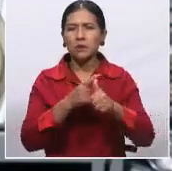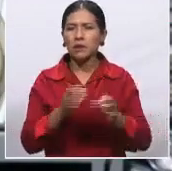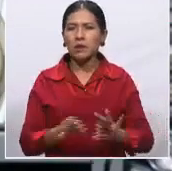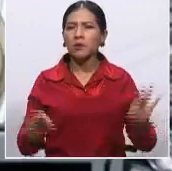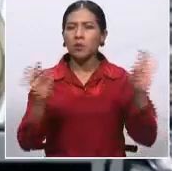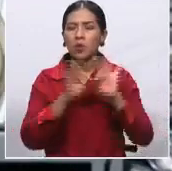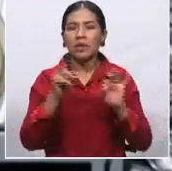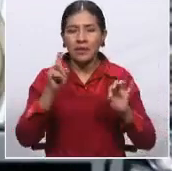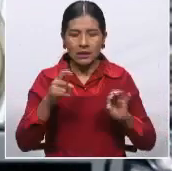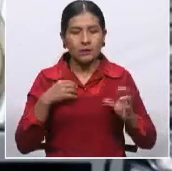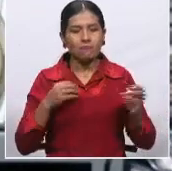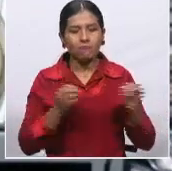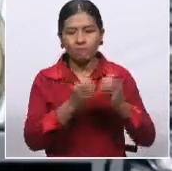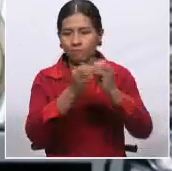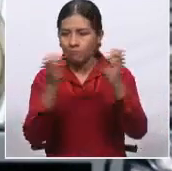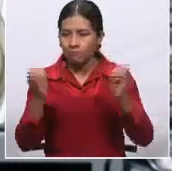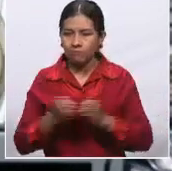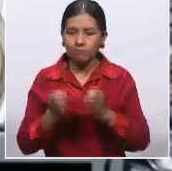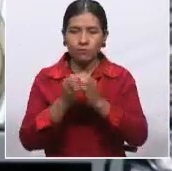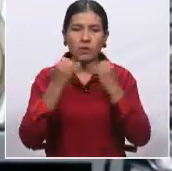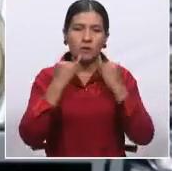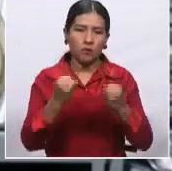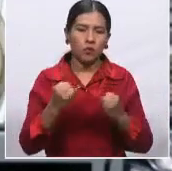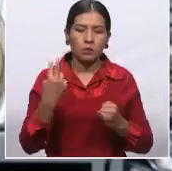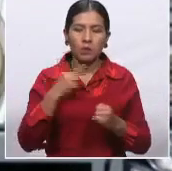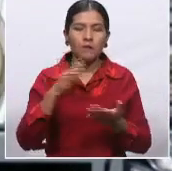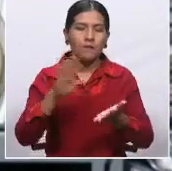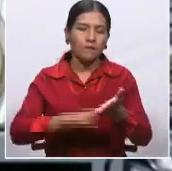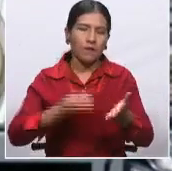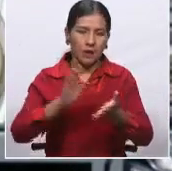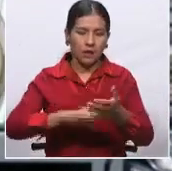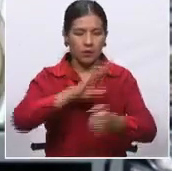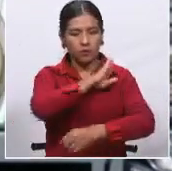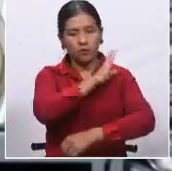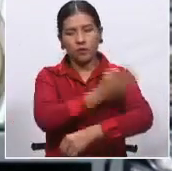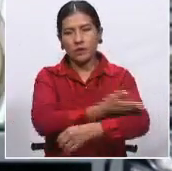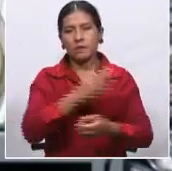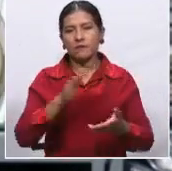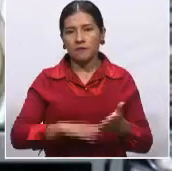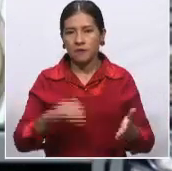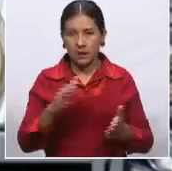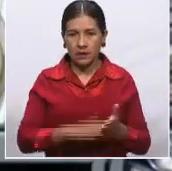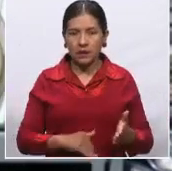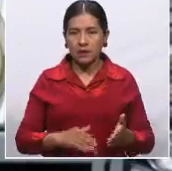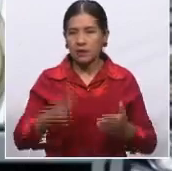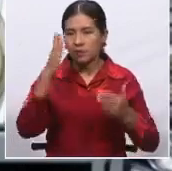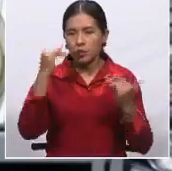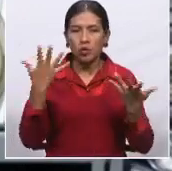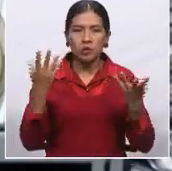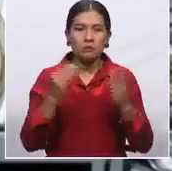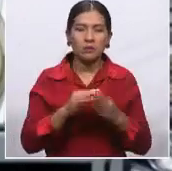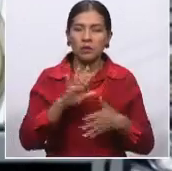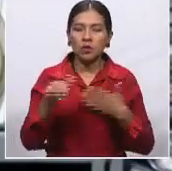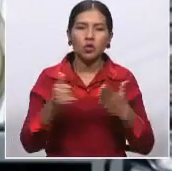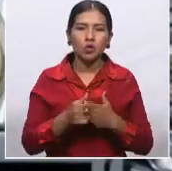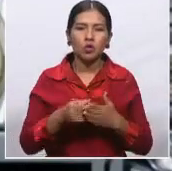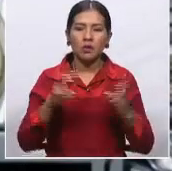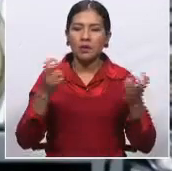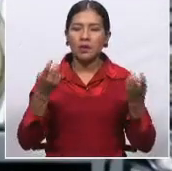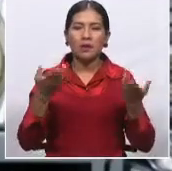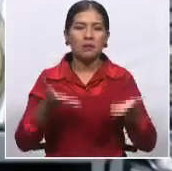componente todavía no ha sido tomado con mayor fuerza en nuestro territorio nacional, porque estamos en un medio